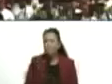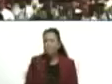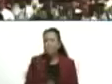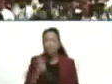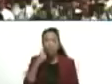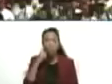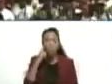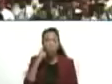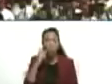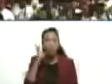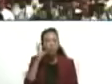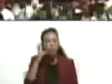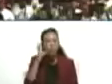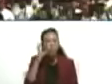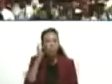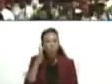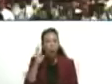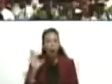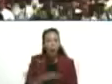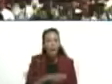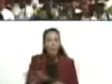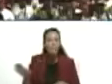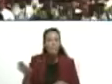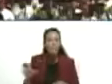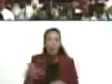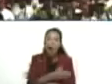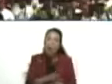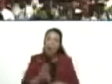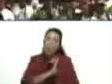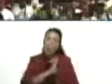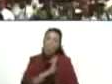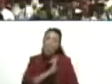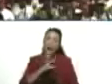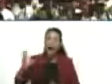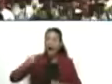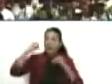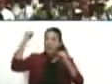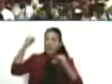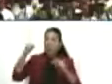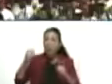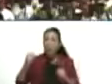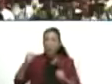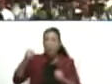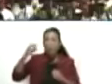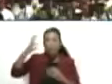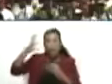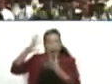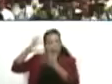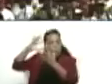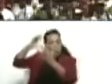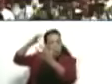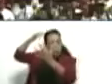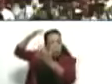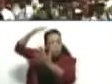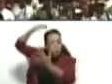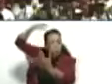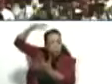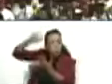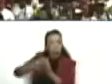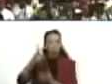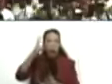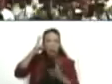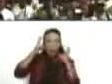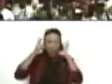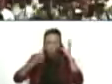Cuando llegué y escuché la canción Bajaron, se vienen todos los recuerdos de tantas luchas, ¿verdad? Cuando uno escucha